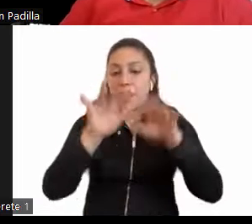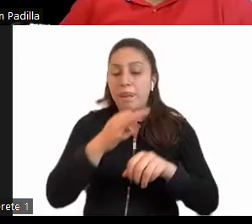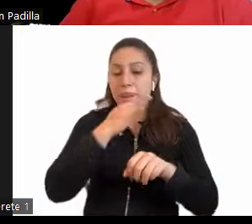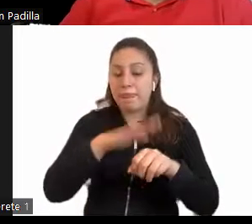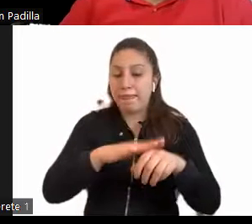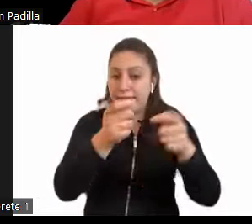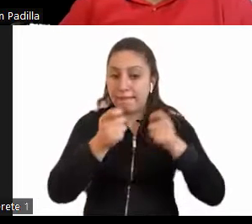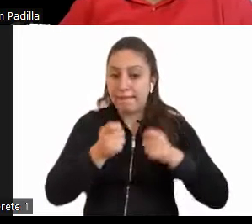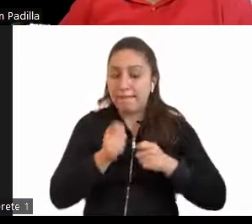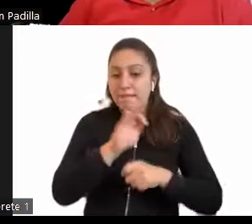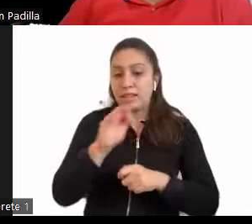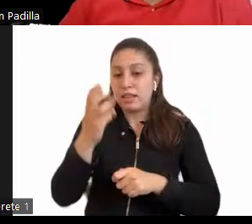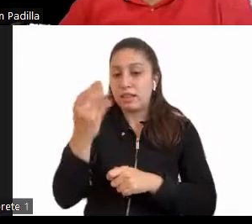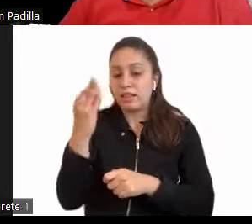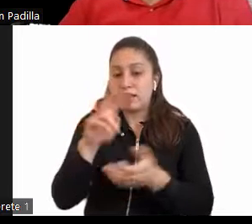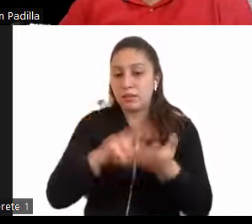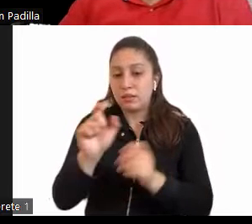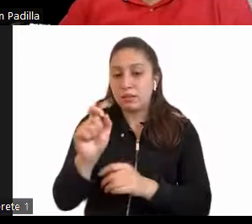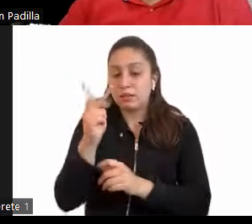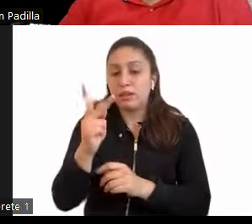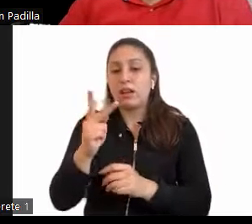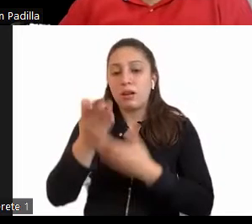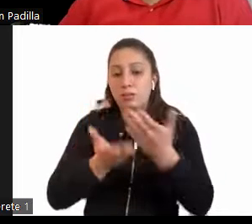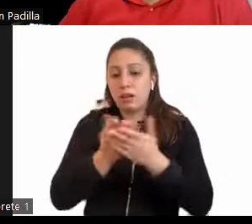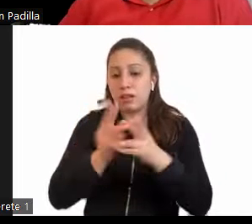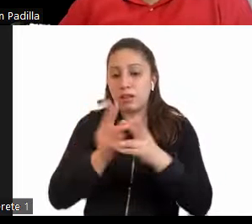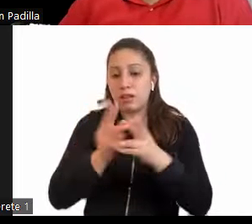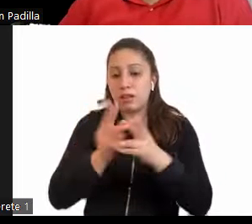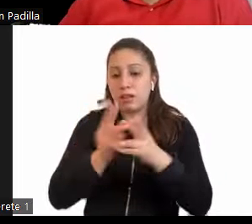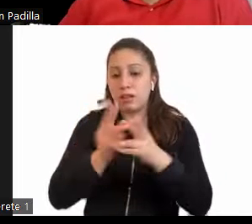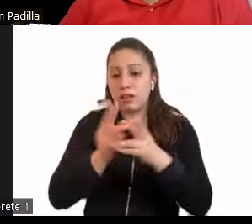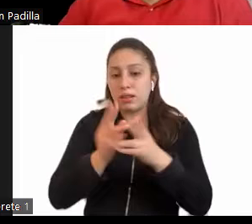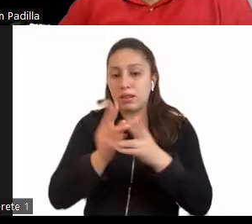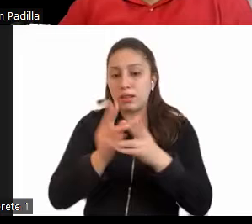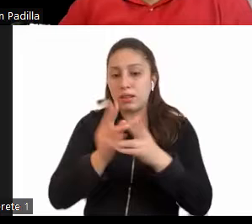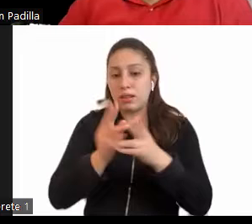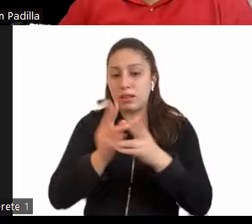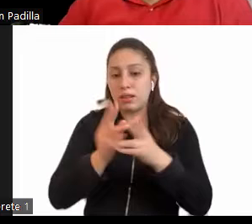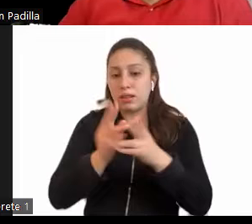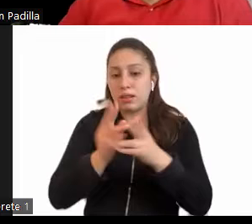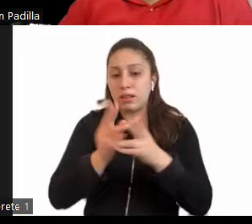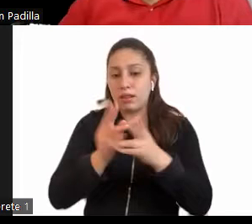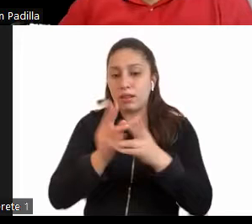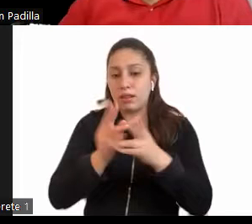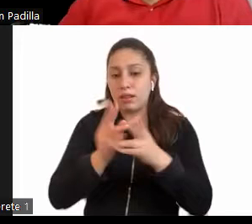febrero del año en curso referente a la proposición con punto de acuerdo presentado por el diputado Ernesto.